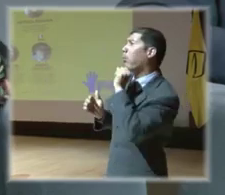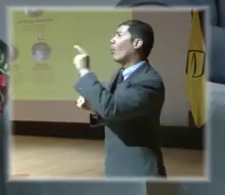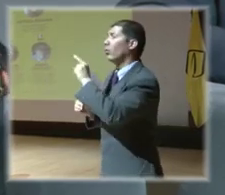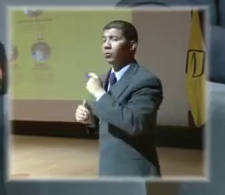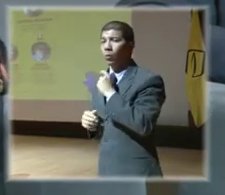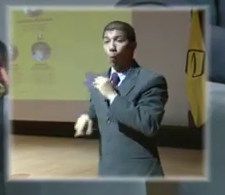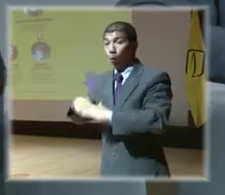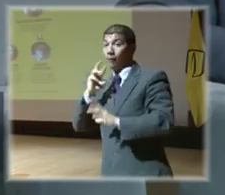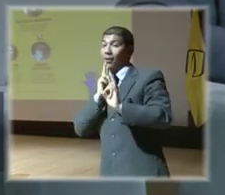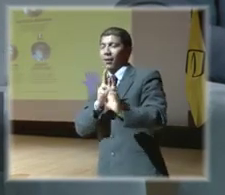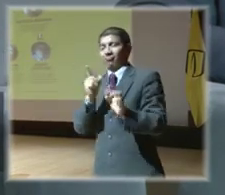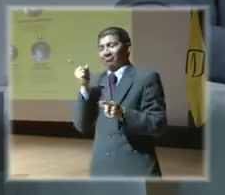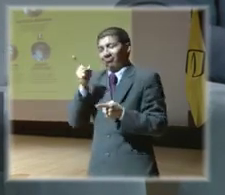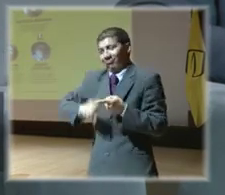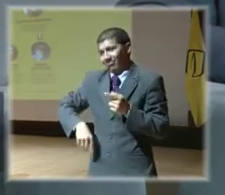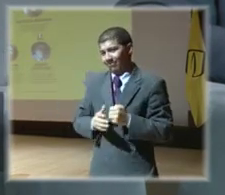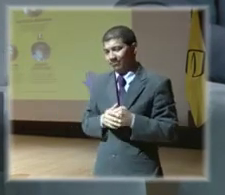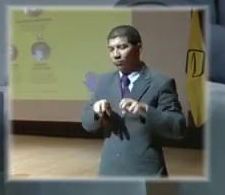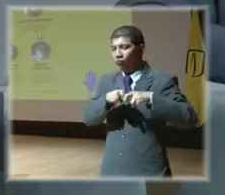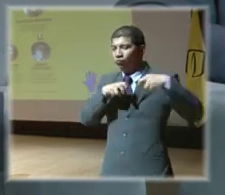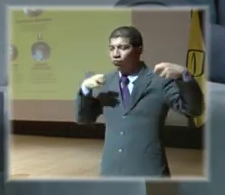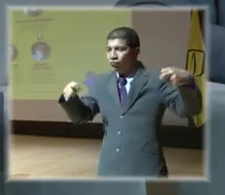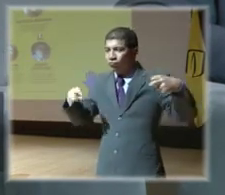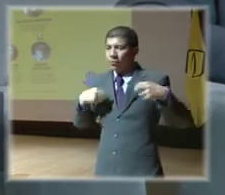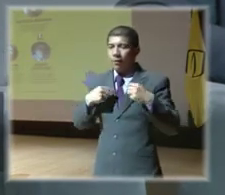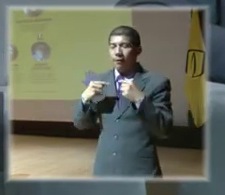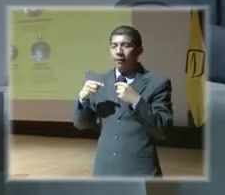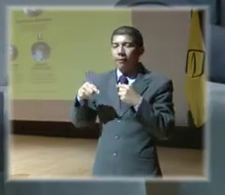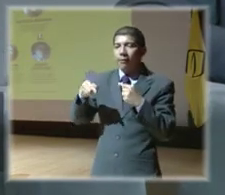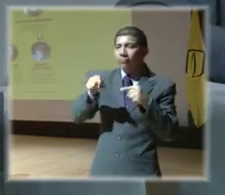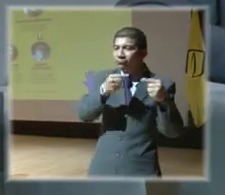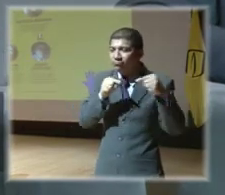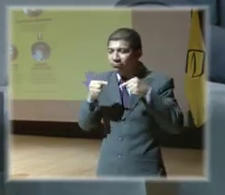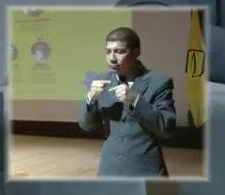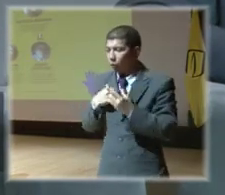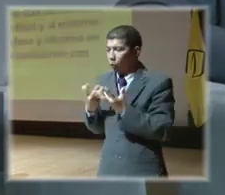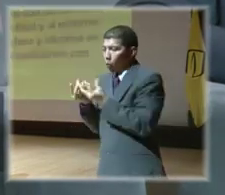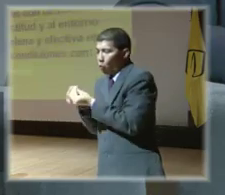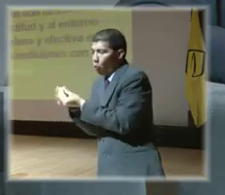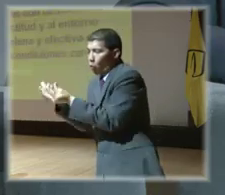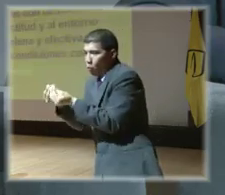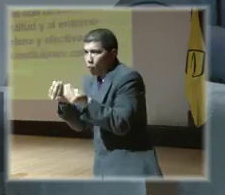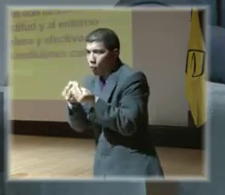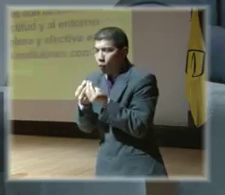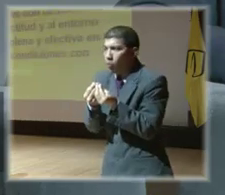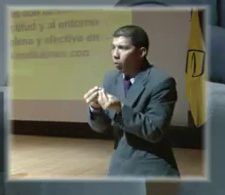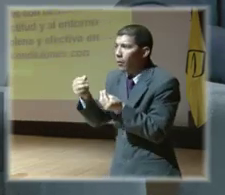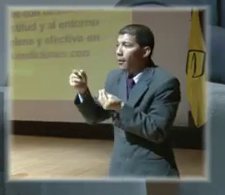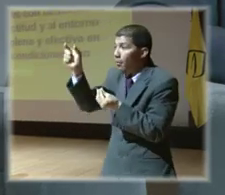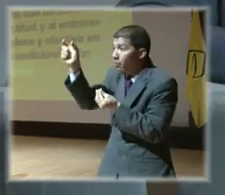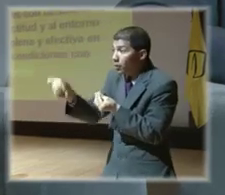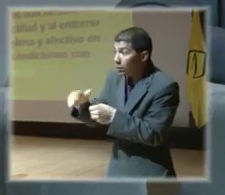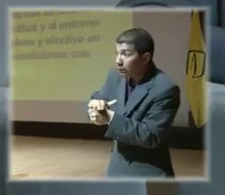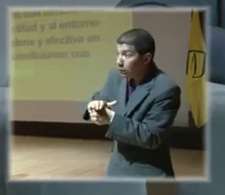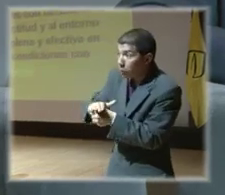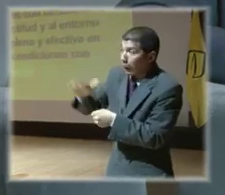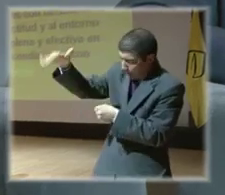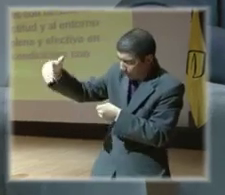hemos organizado con algunas de las organizaciones aquí presentes brigadas jurídicas en donde nos reunimos con grupos pequeños y hacemos consultas individuales.